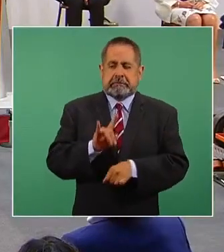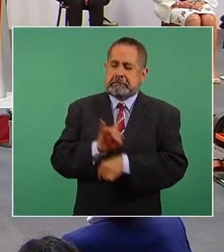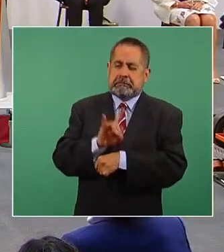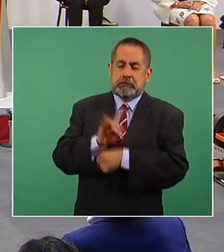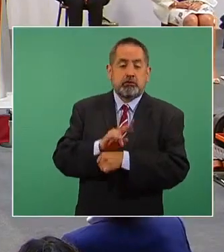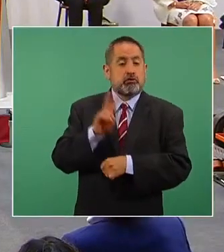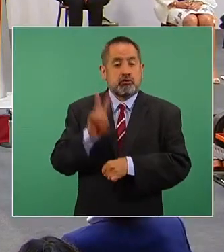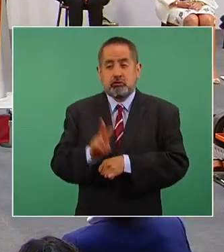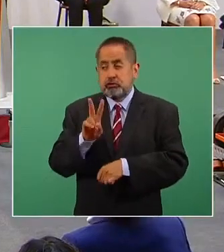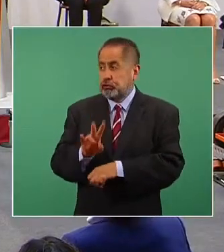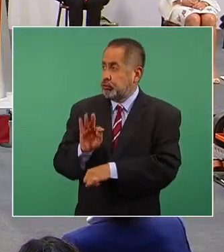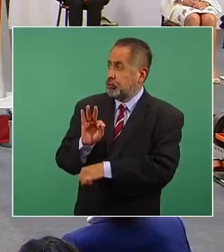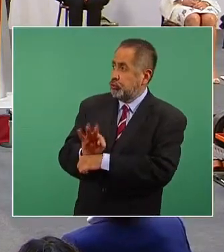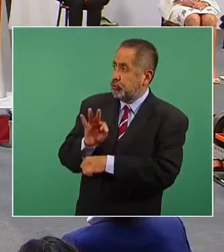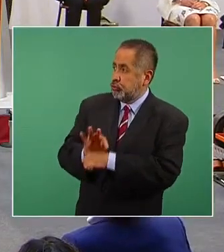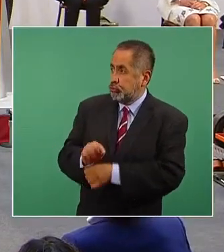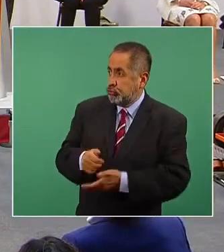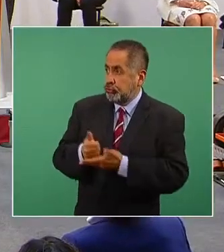defender